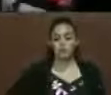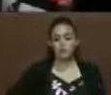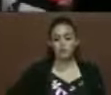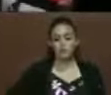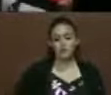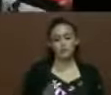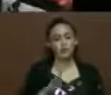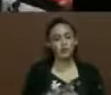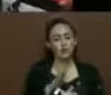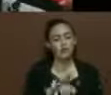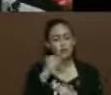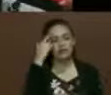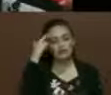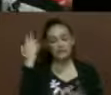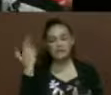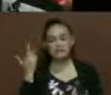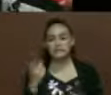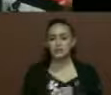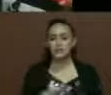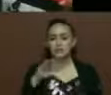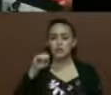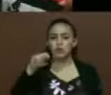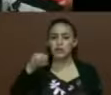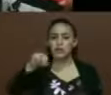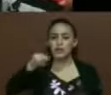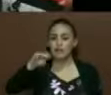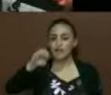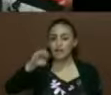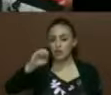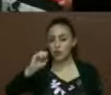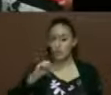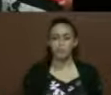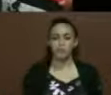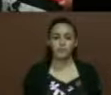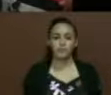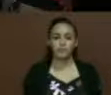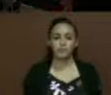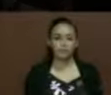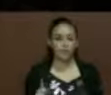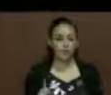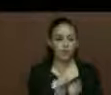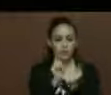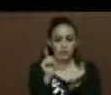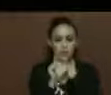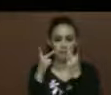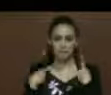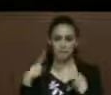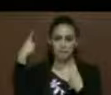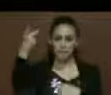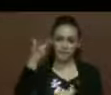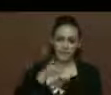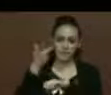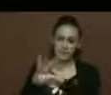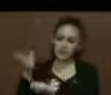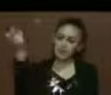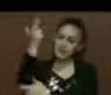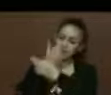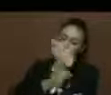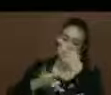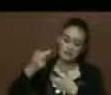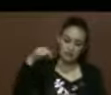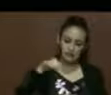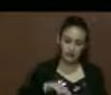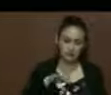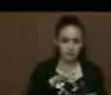acuerdo cuál es, creo que de Cueneo, me encontré con muchos paisanos que están viniendo a